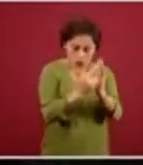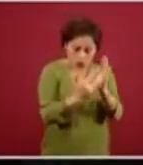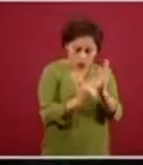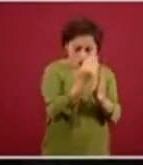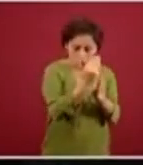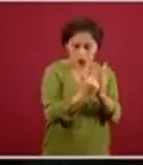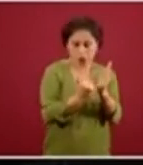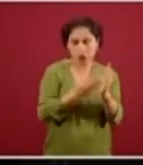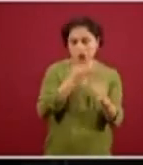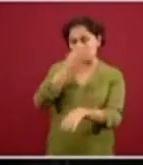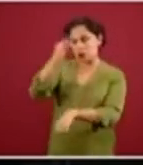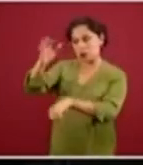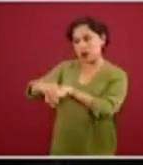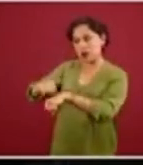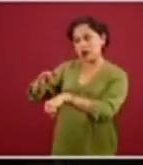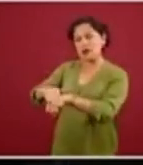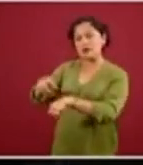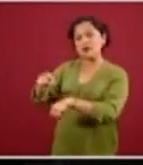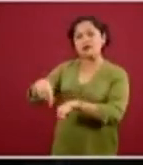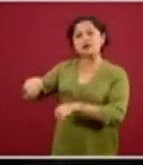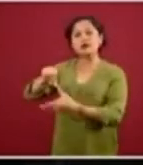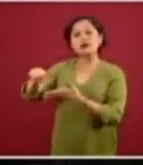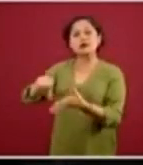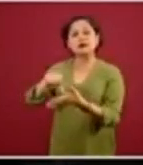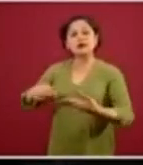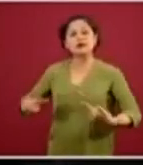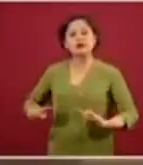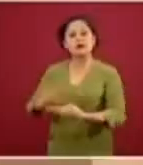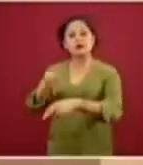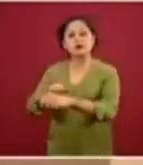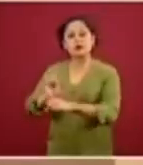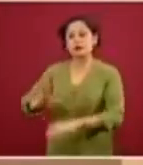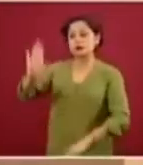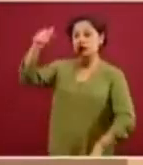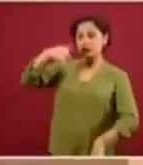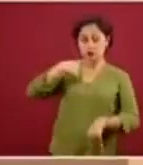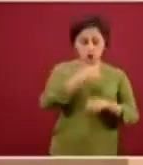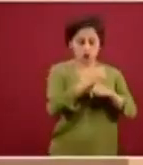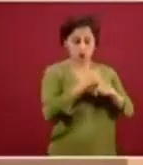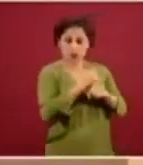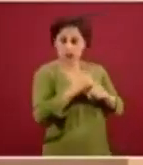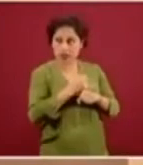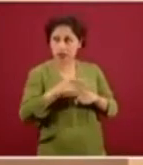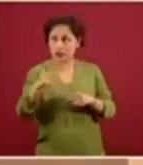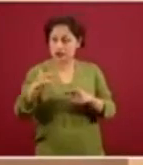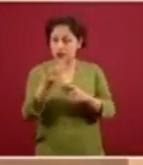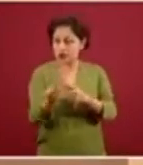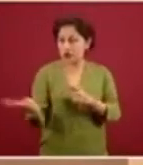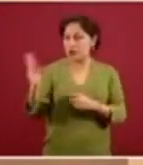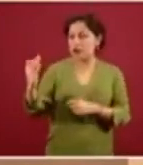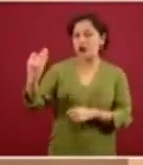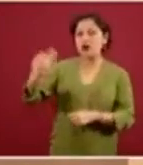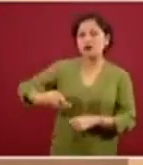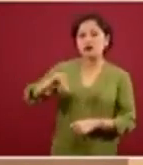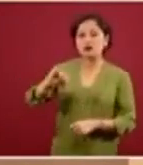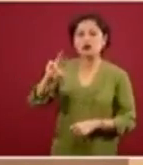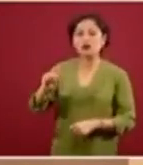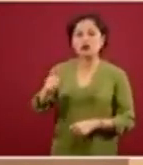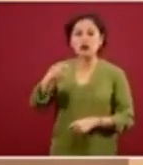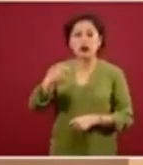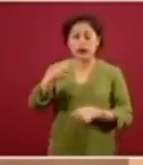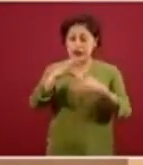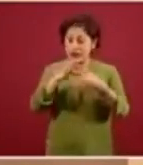al Centro Nacional de la Transfusión Sanguínea sobre este protocolo. Toda esta información está disponible en la página del Centro Nacional